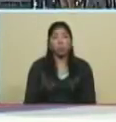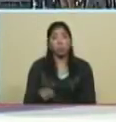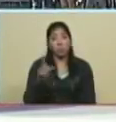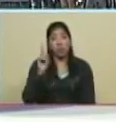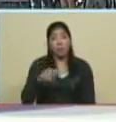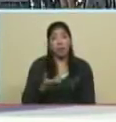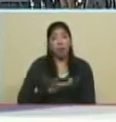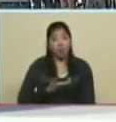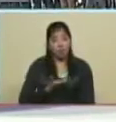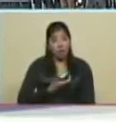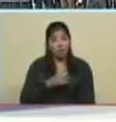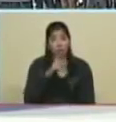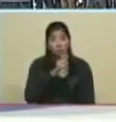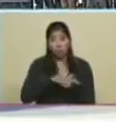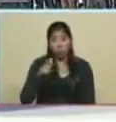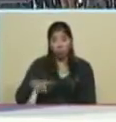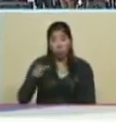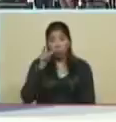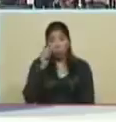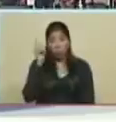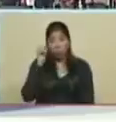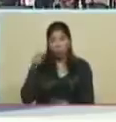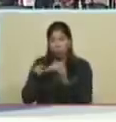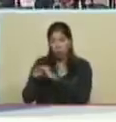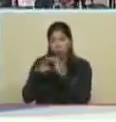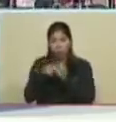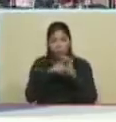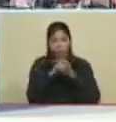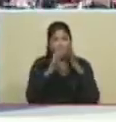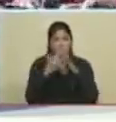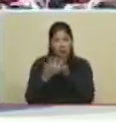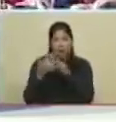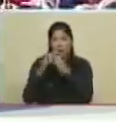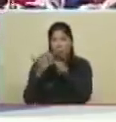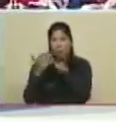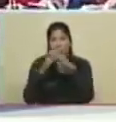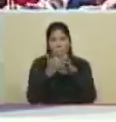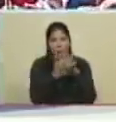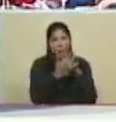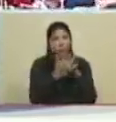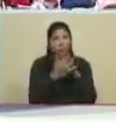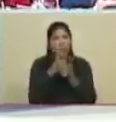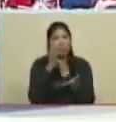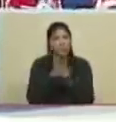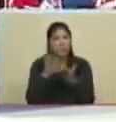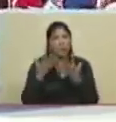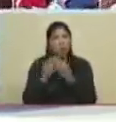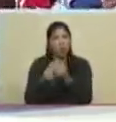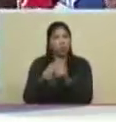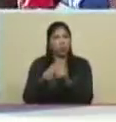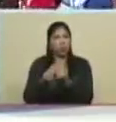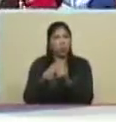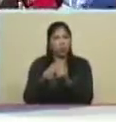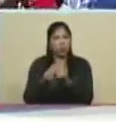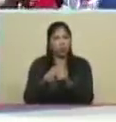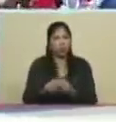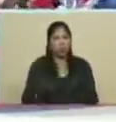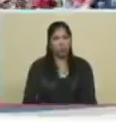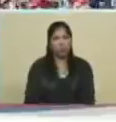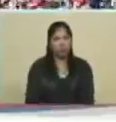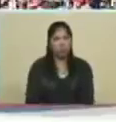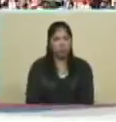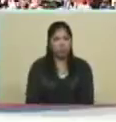Alcaldes y alcaldesas caminando los barrios, caminando las calles, siempre con el poder popular.